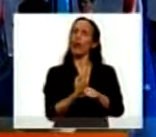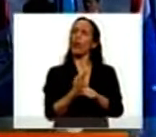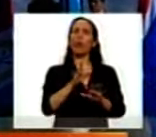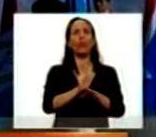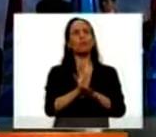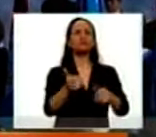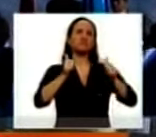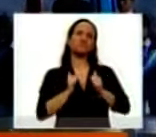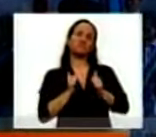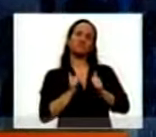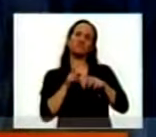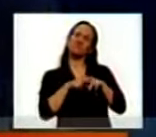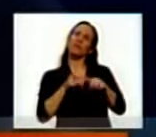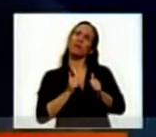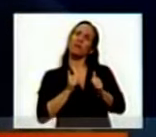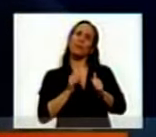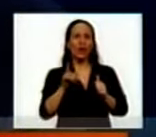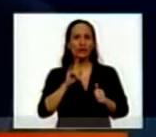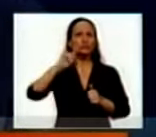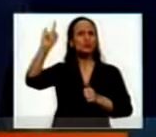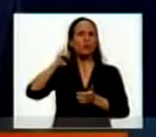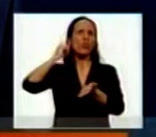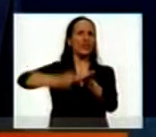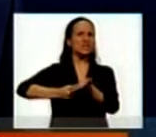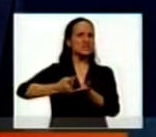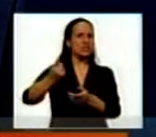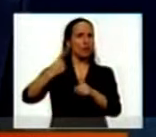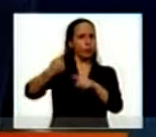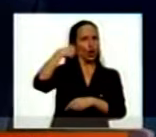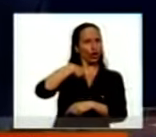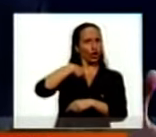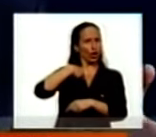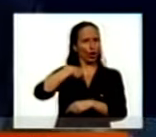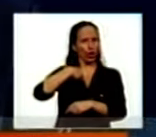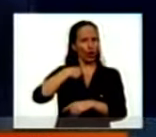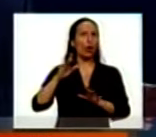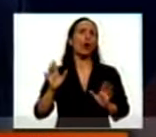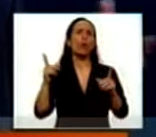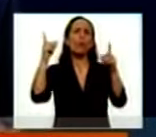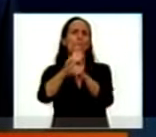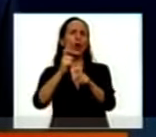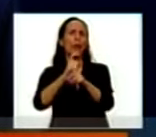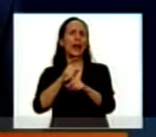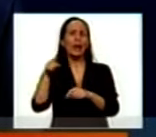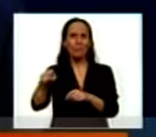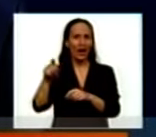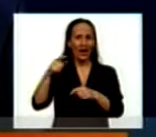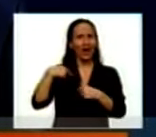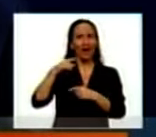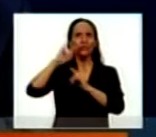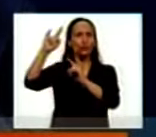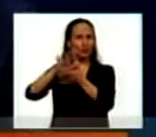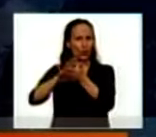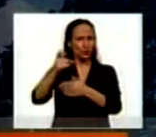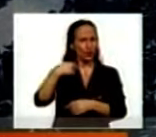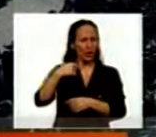esperar que alguien venga a tomar las decisiones por nosotros, ni los problemas sean solucionados por otros.